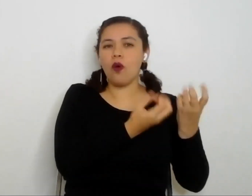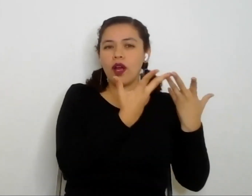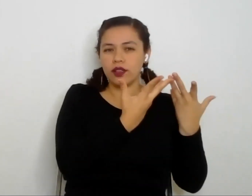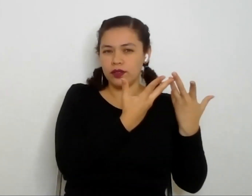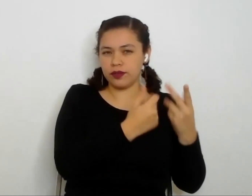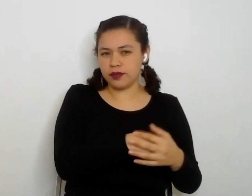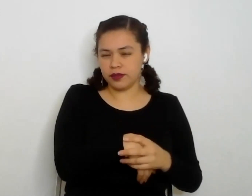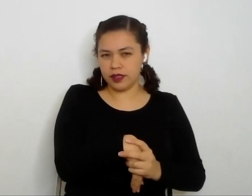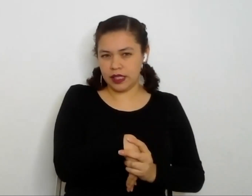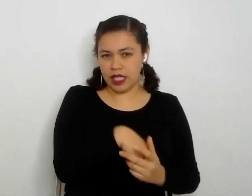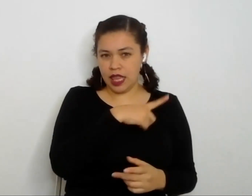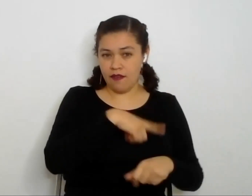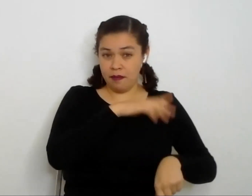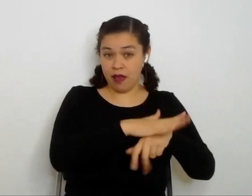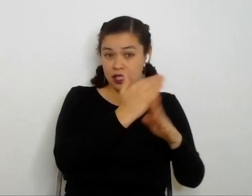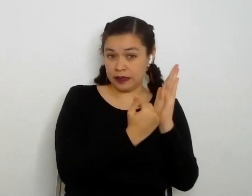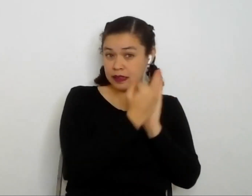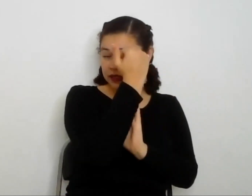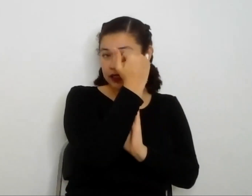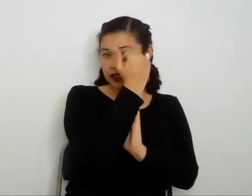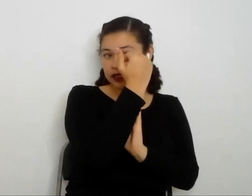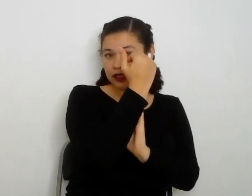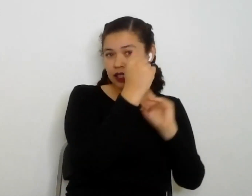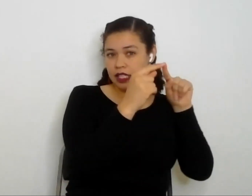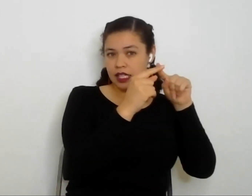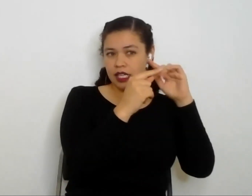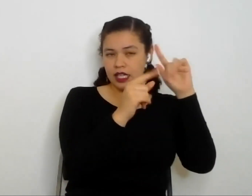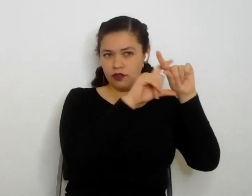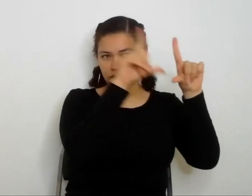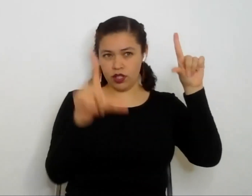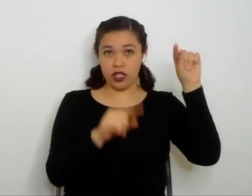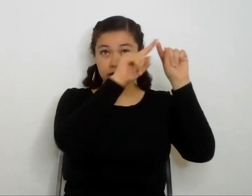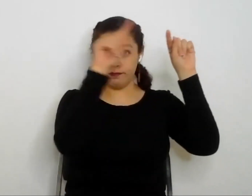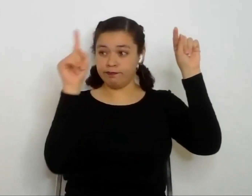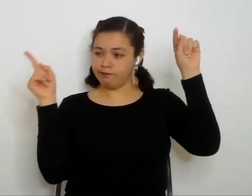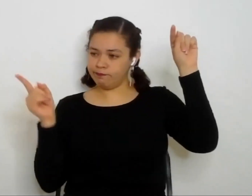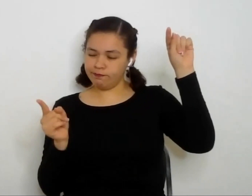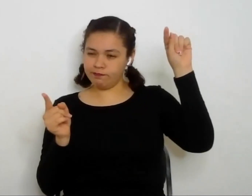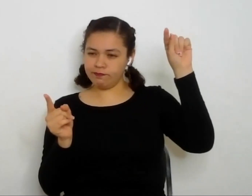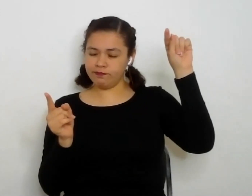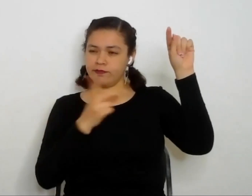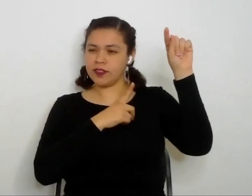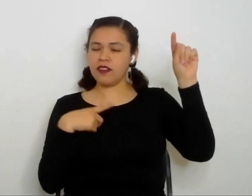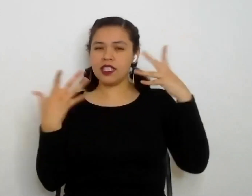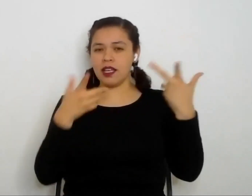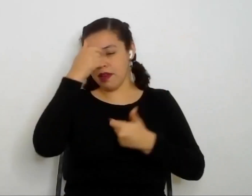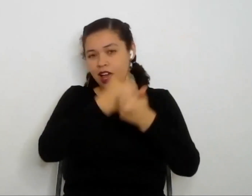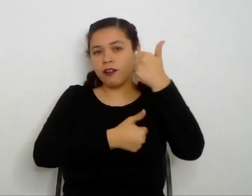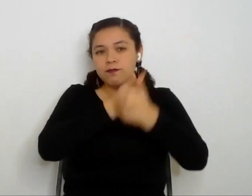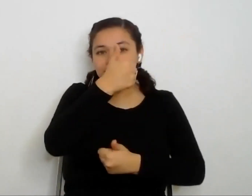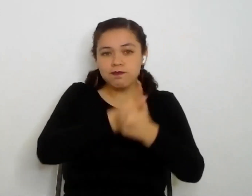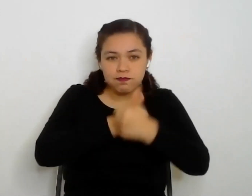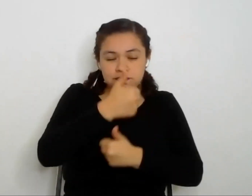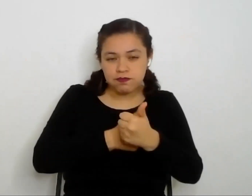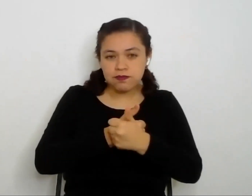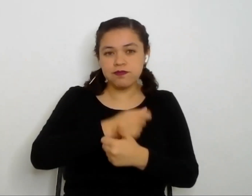ser bastante más alto que el de... ¿Y por qué lo tienes que hacer? Pues porque tienes un mercado de competencia